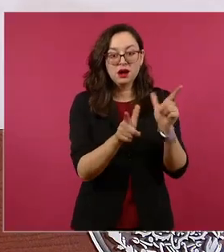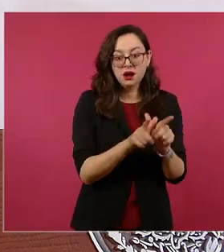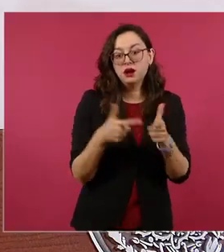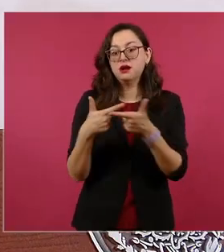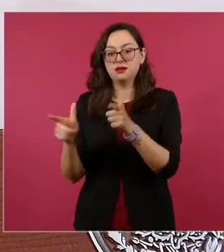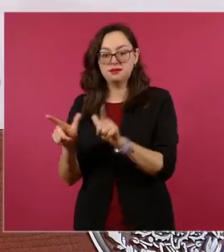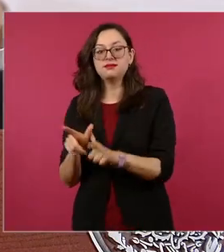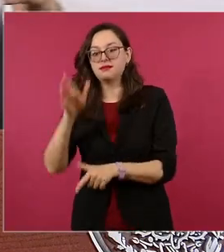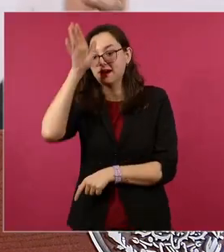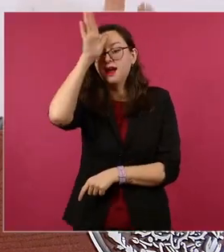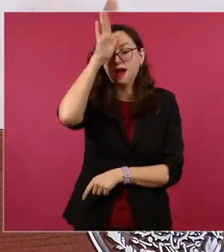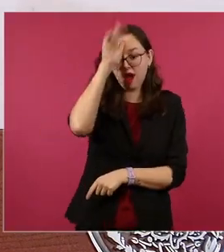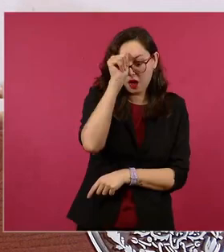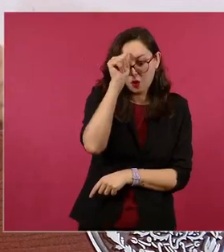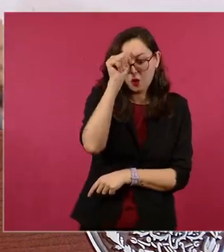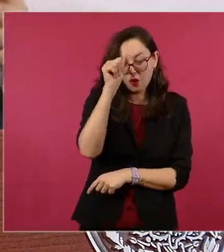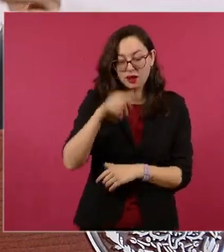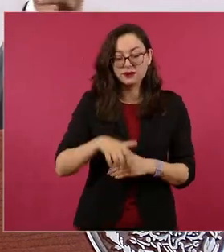Entonces,